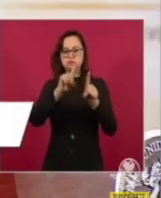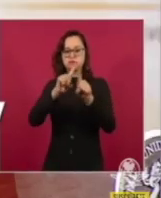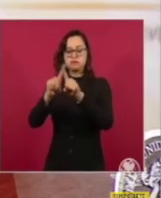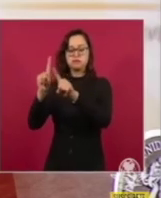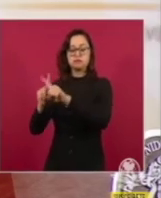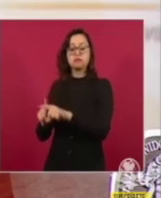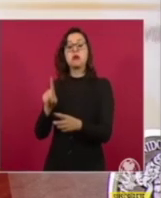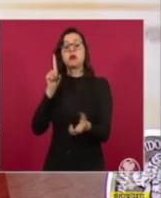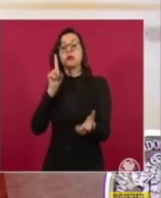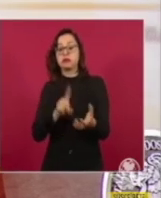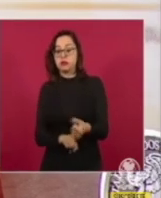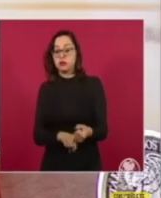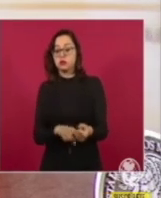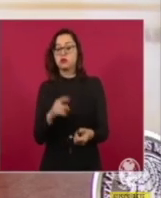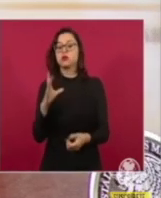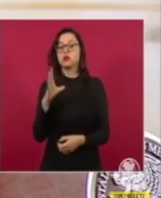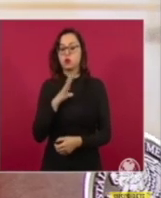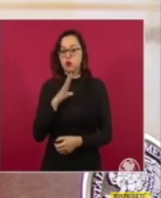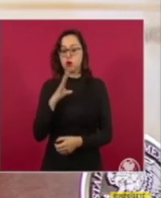potencial